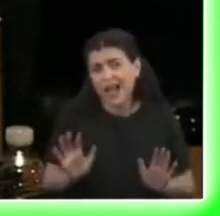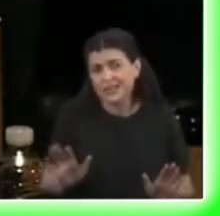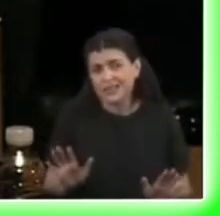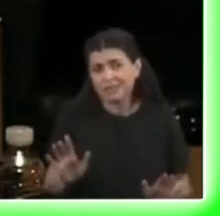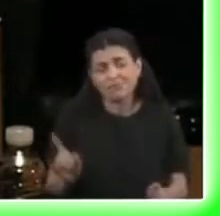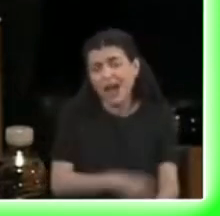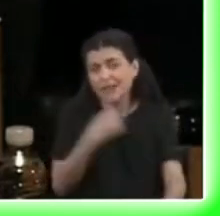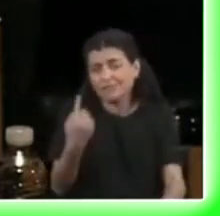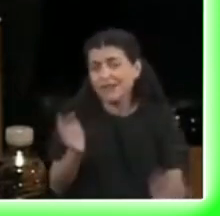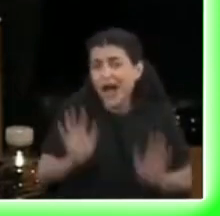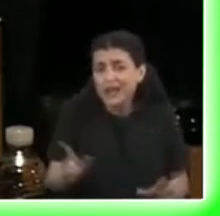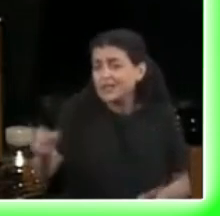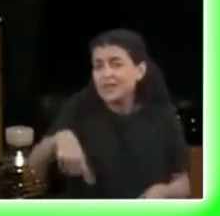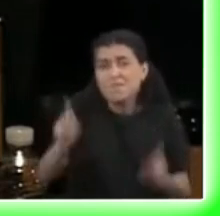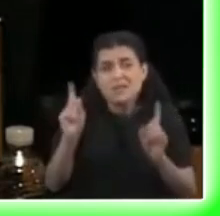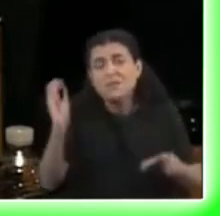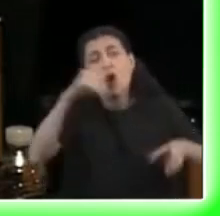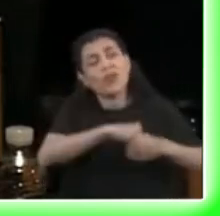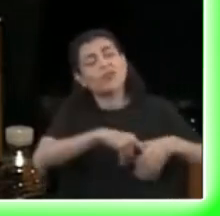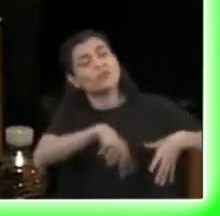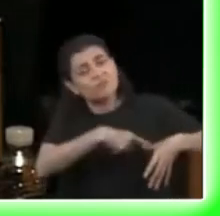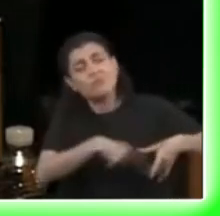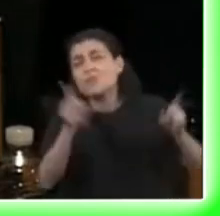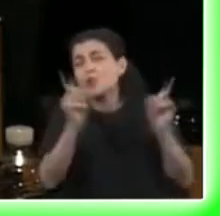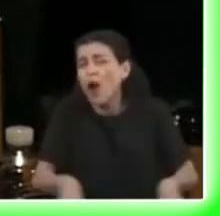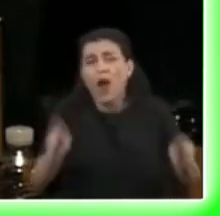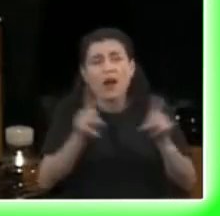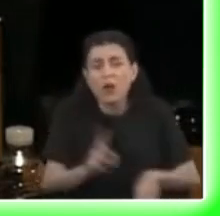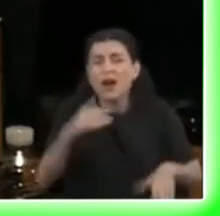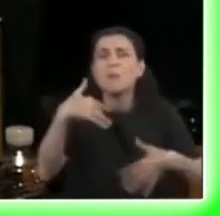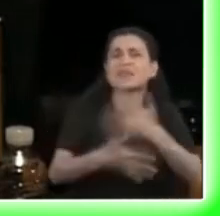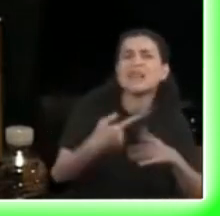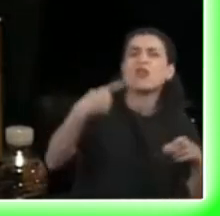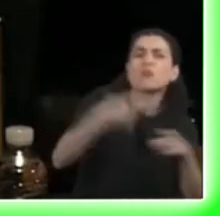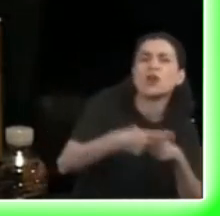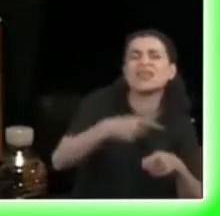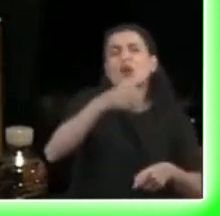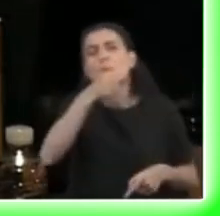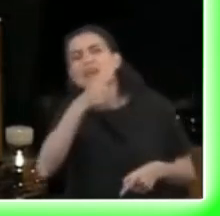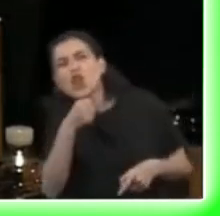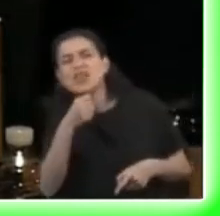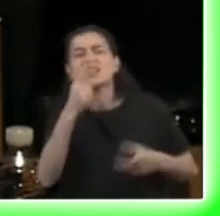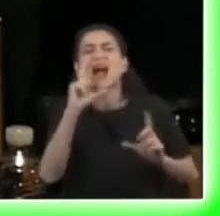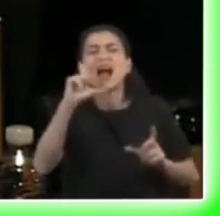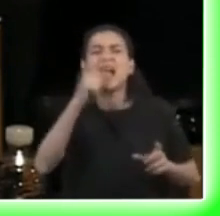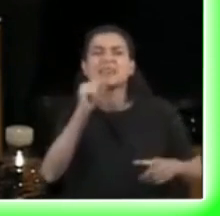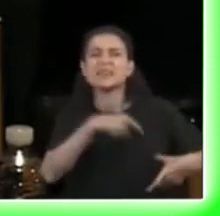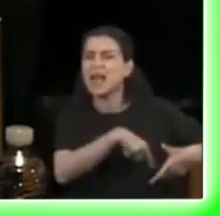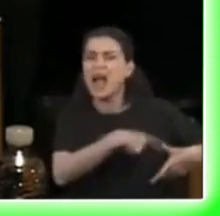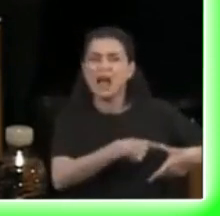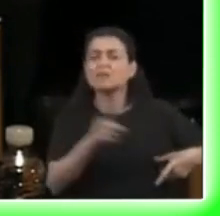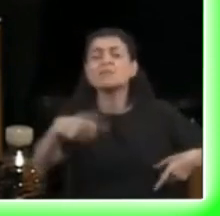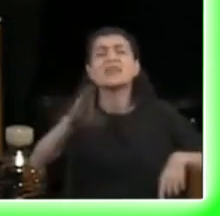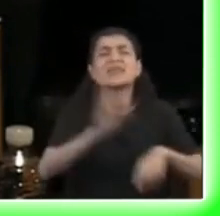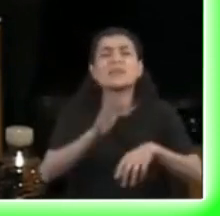esperable, porque son parte de la corporación política y la casta, digamos, que han empobrecido a los argentinos,